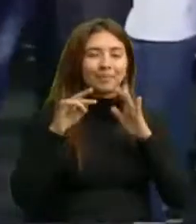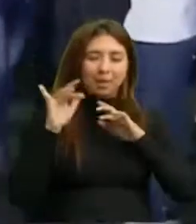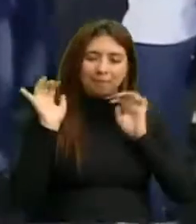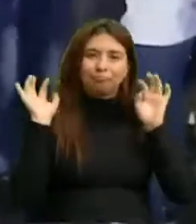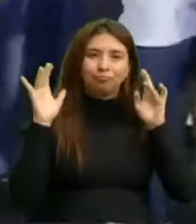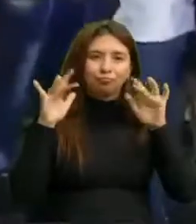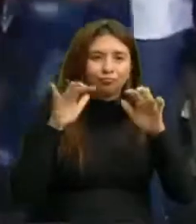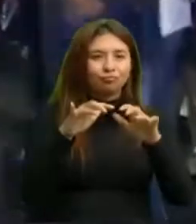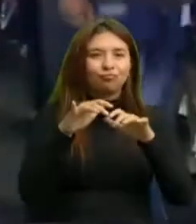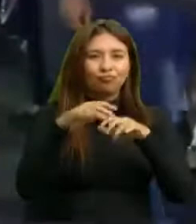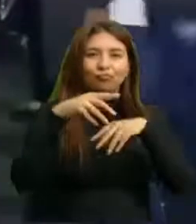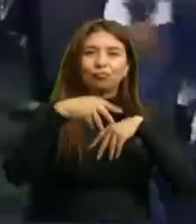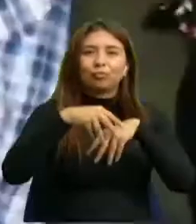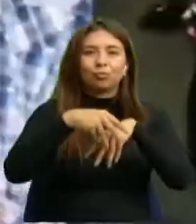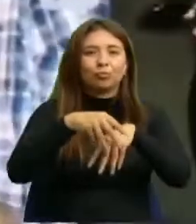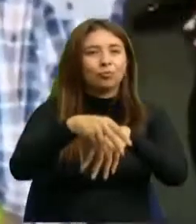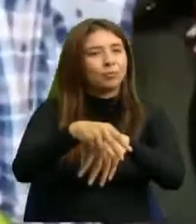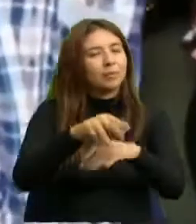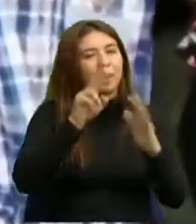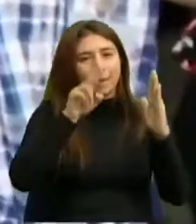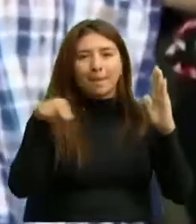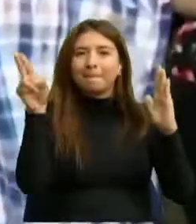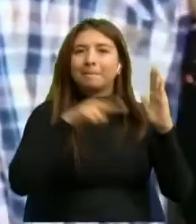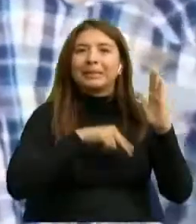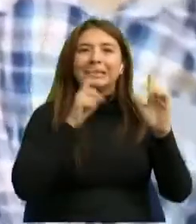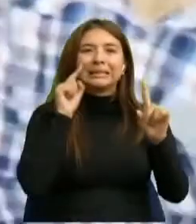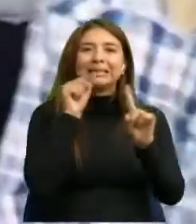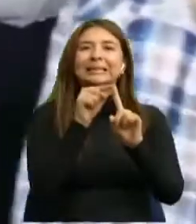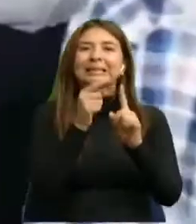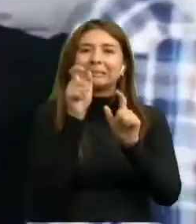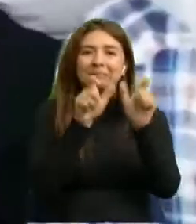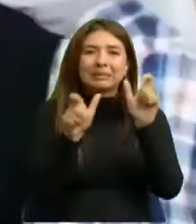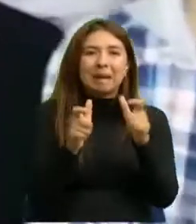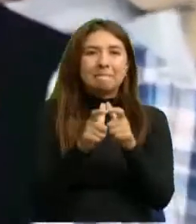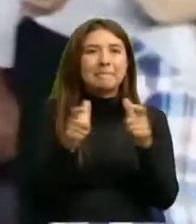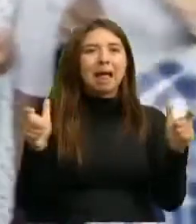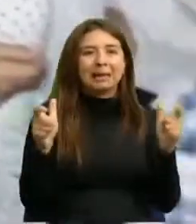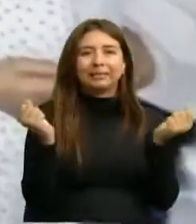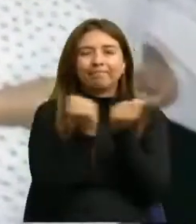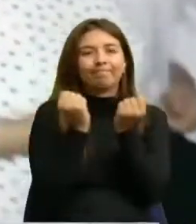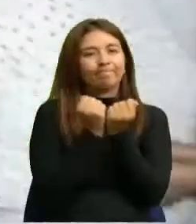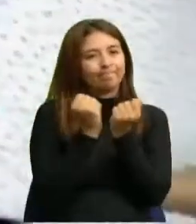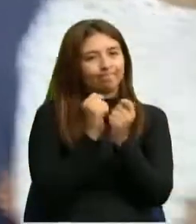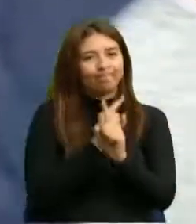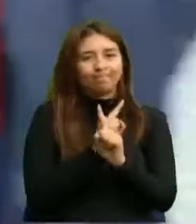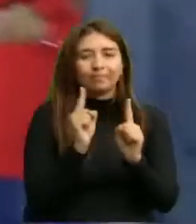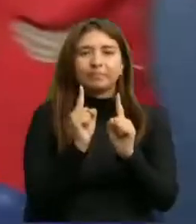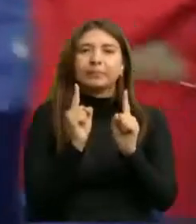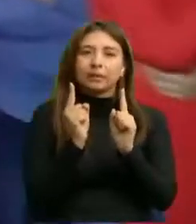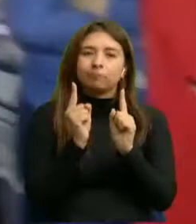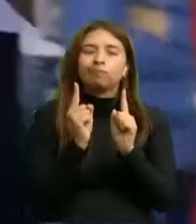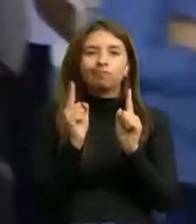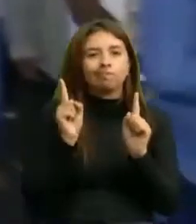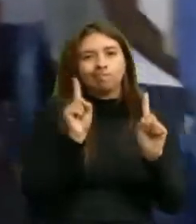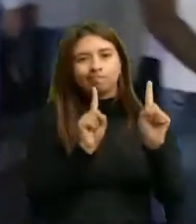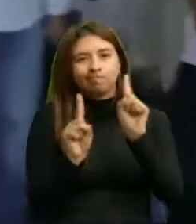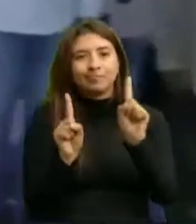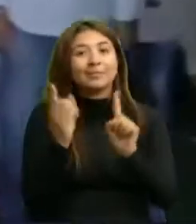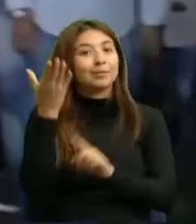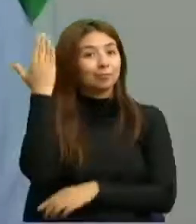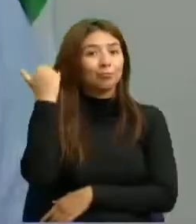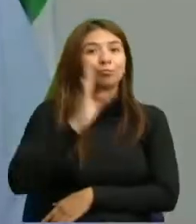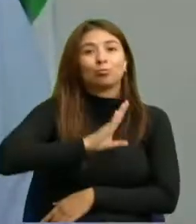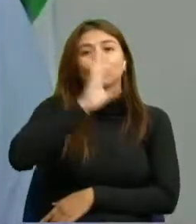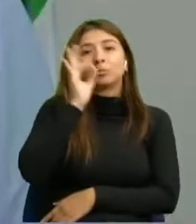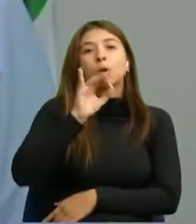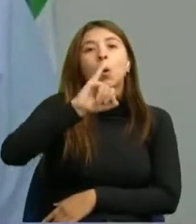y los eventos religiosos que generen aglomeraciones. No habrá visita a monumentos el Jueves Santo, como es tradicional en Ocaña.